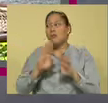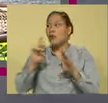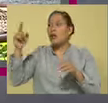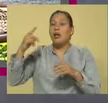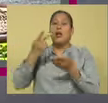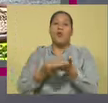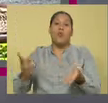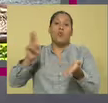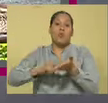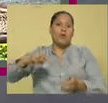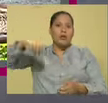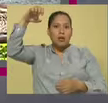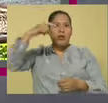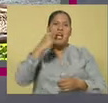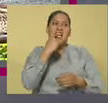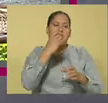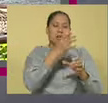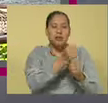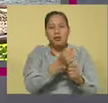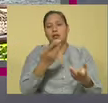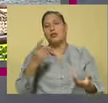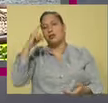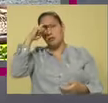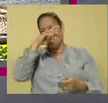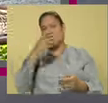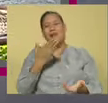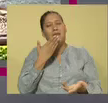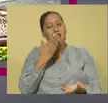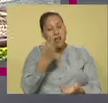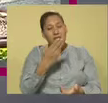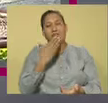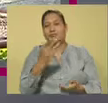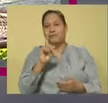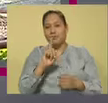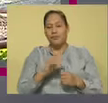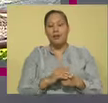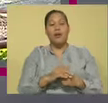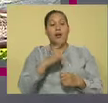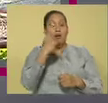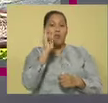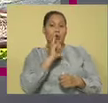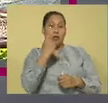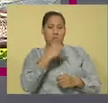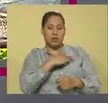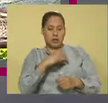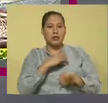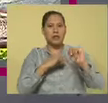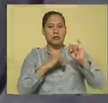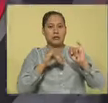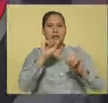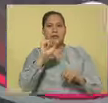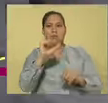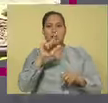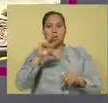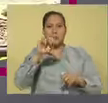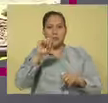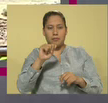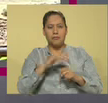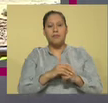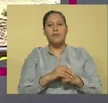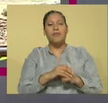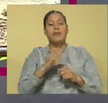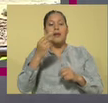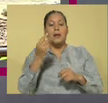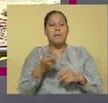diferencia de edades a veces no es muy buena. Y tuvieron una hija. tuve una hija, Silvita. Y el Pasquel se